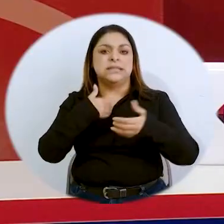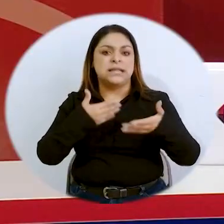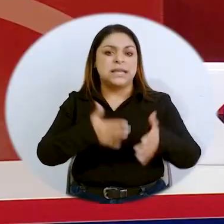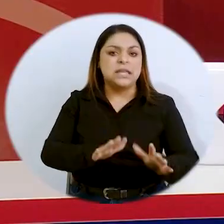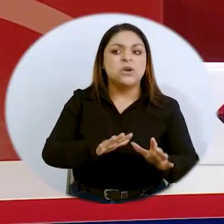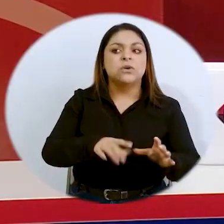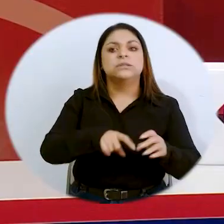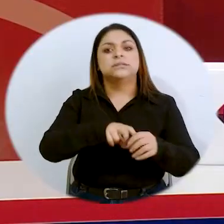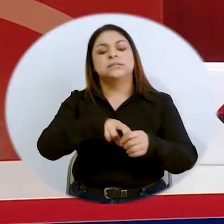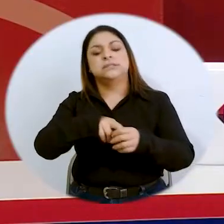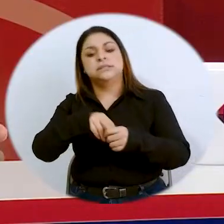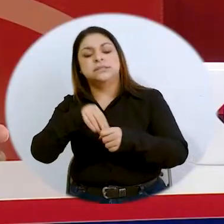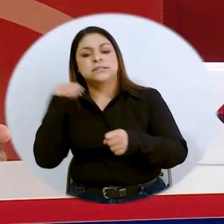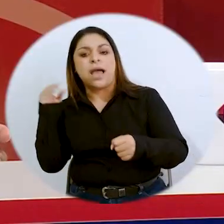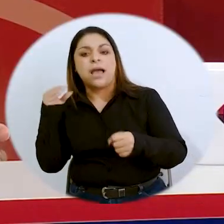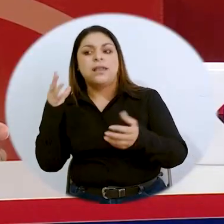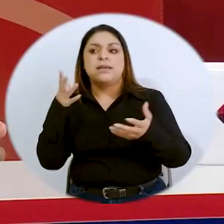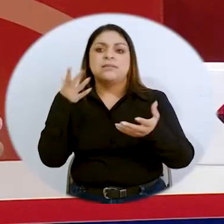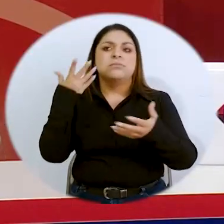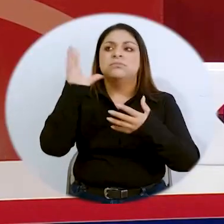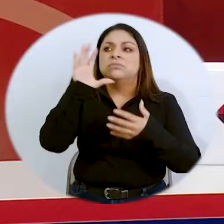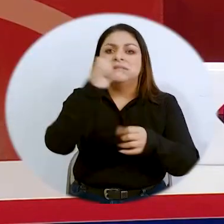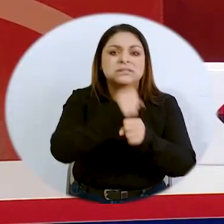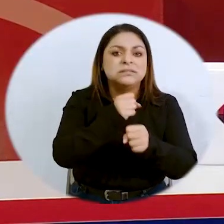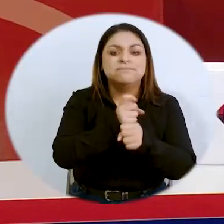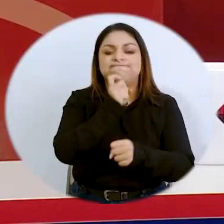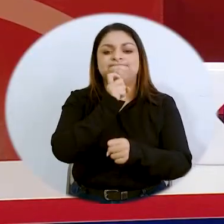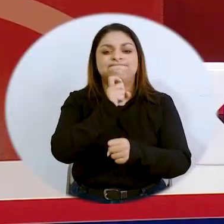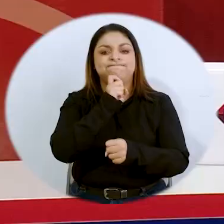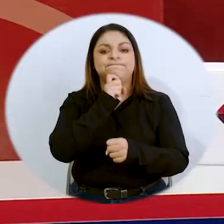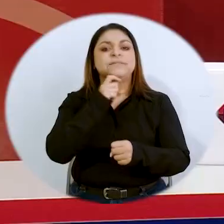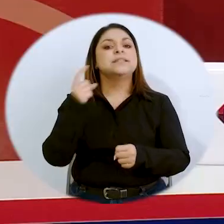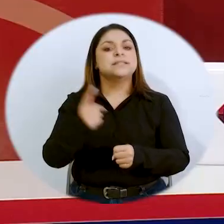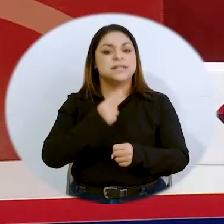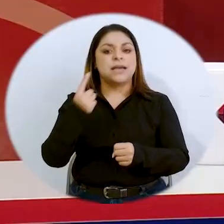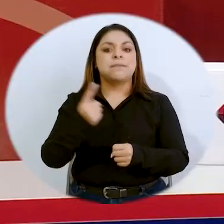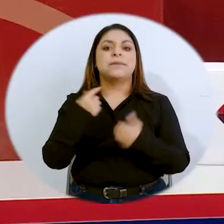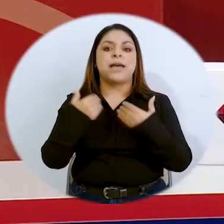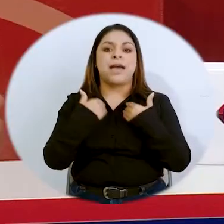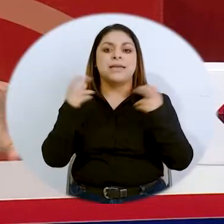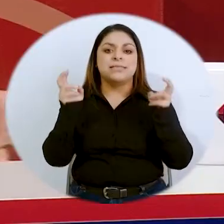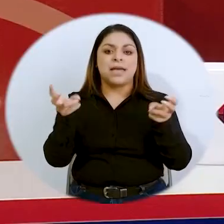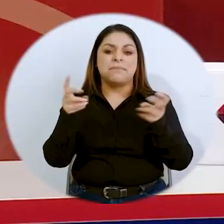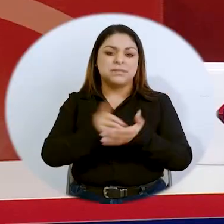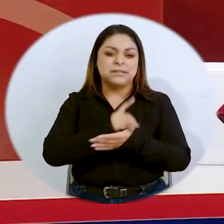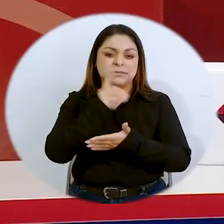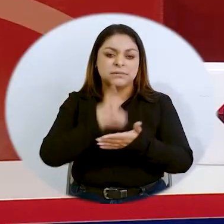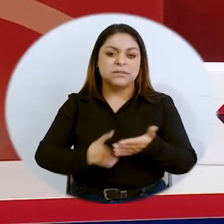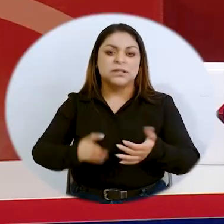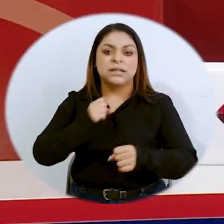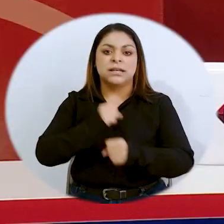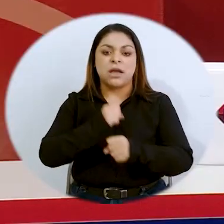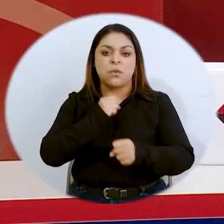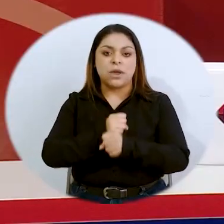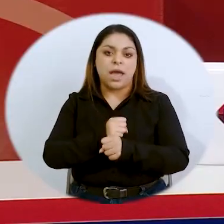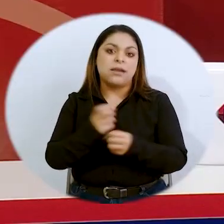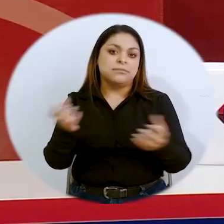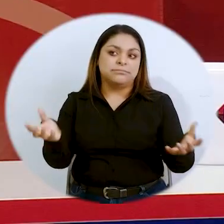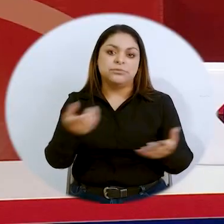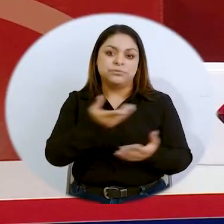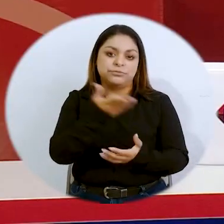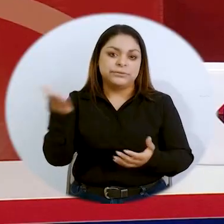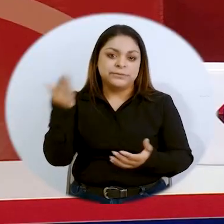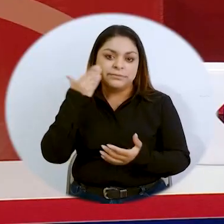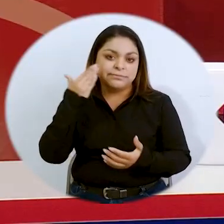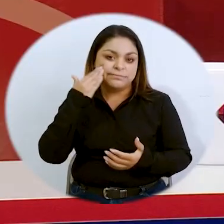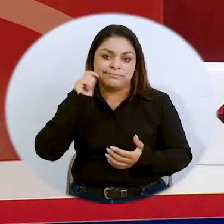se salen y cuando van a reinsertarse al mercado laboral les cuesta mucho, ¿verdad? Siempre hay temas de discriminación en el mercado laboral,